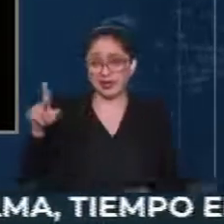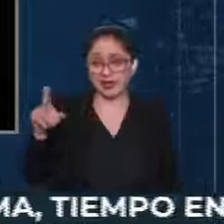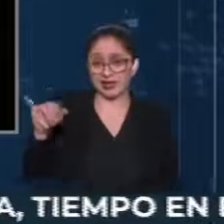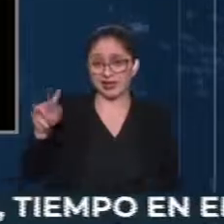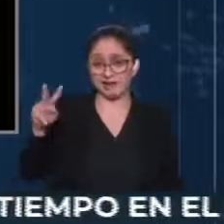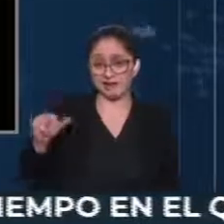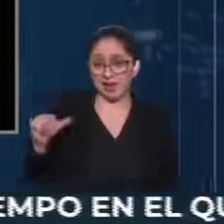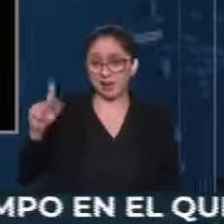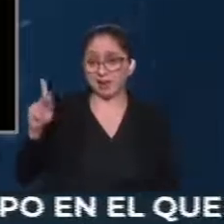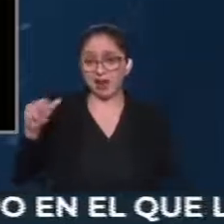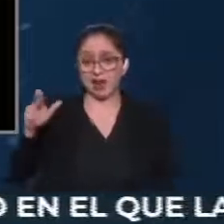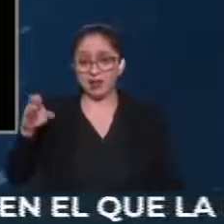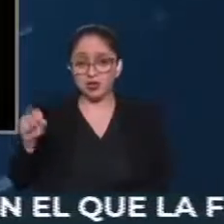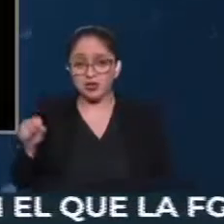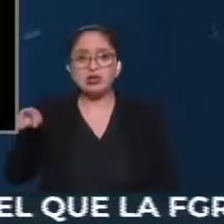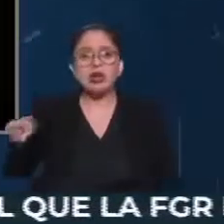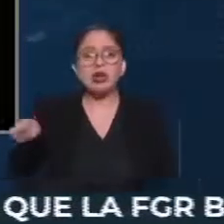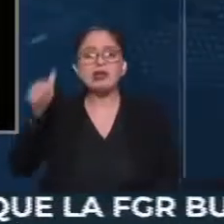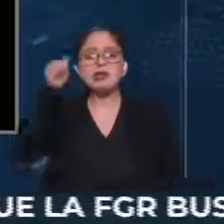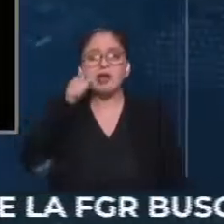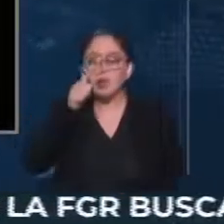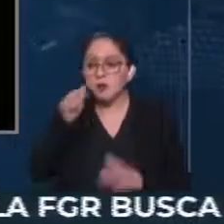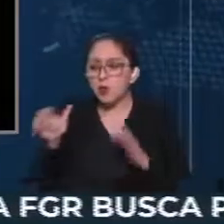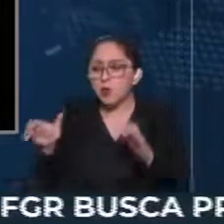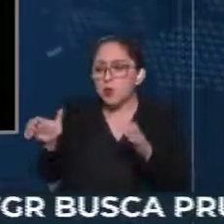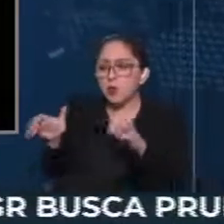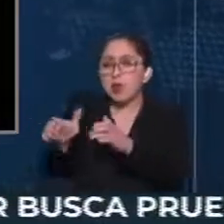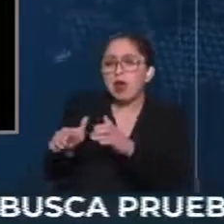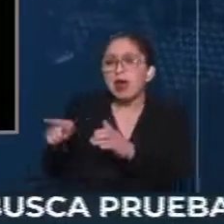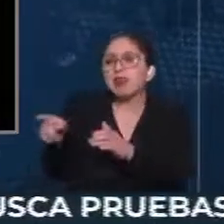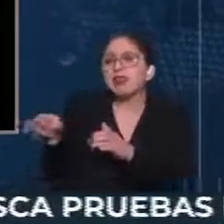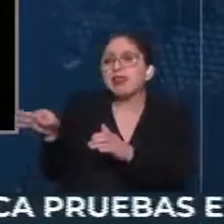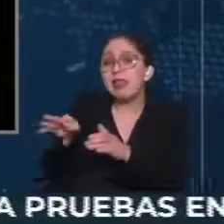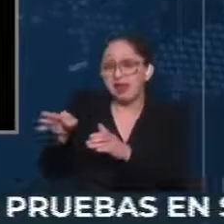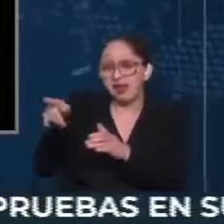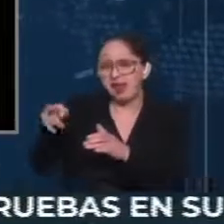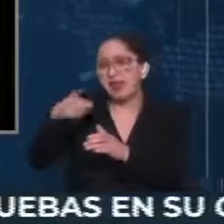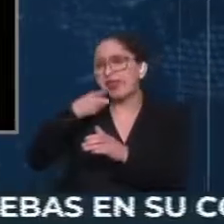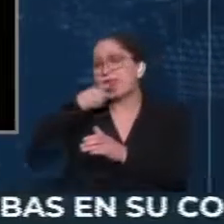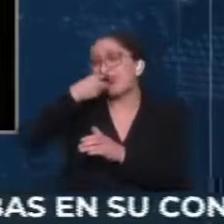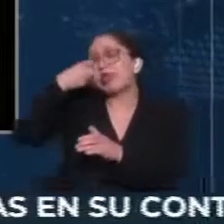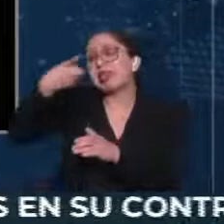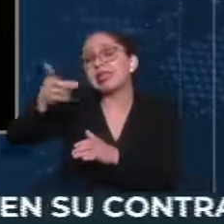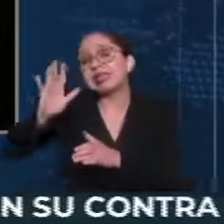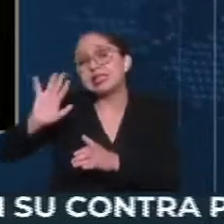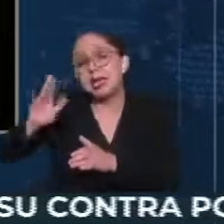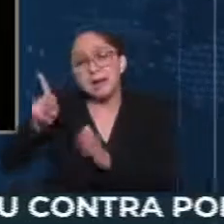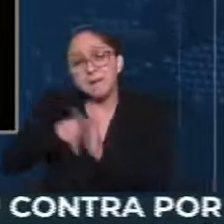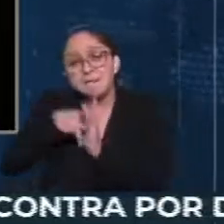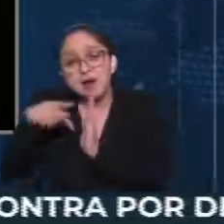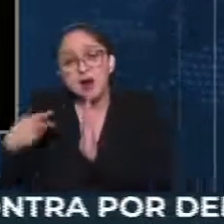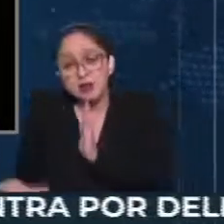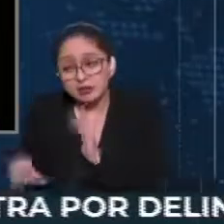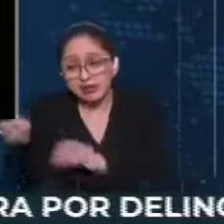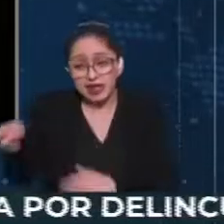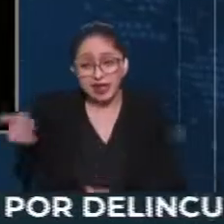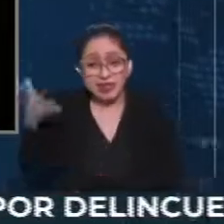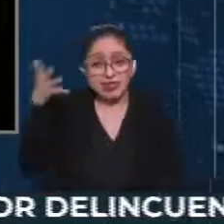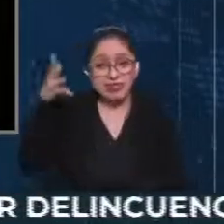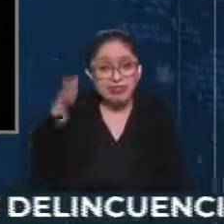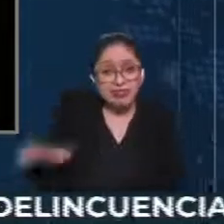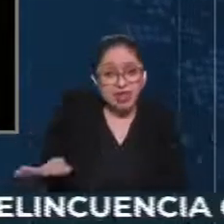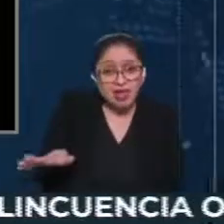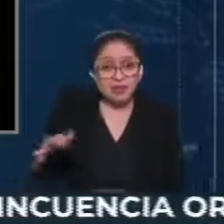de los supuestos periodistas. Está dentro de los 10 periodistas más ricos